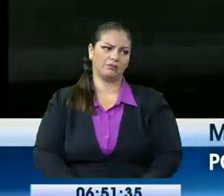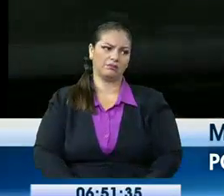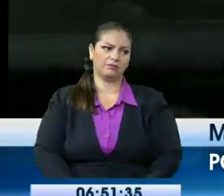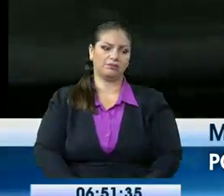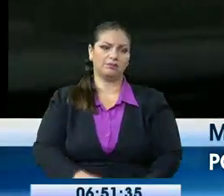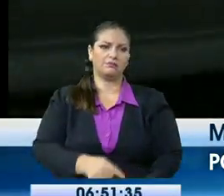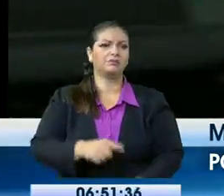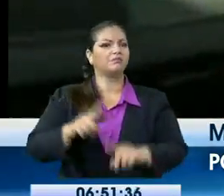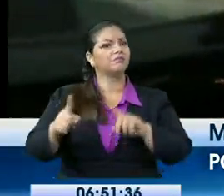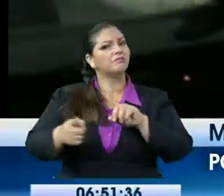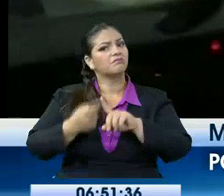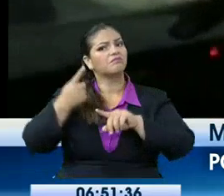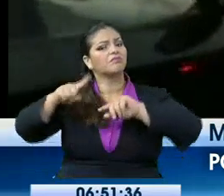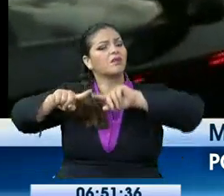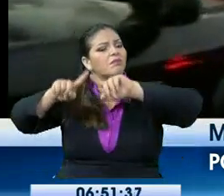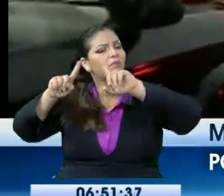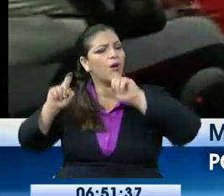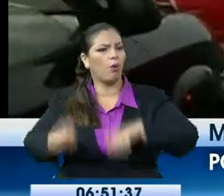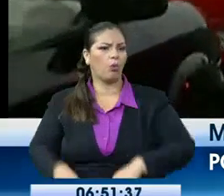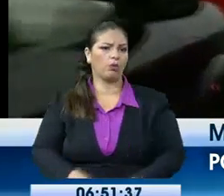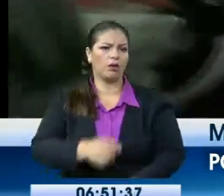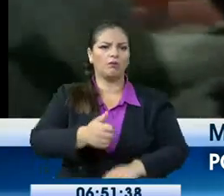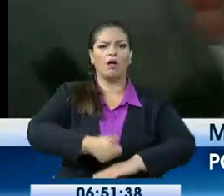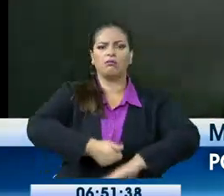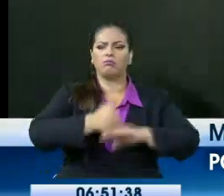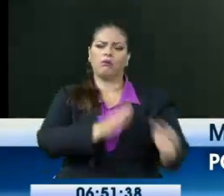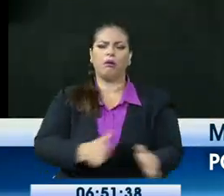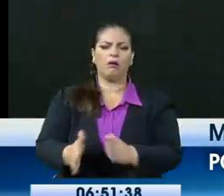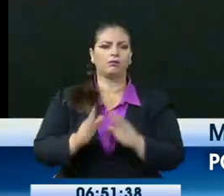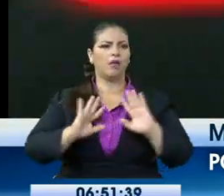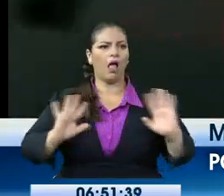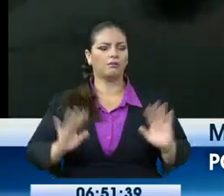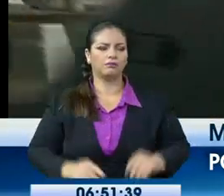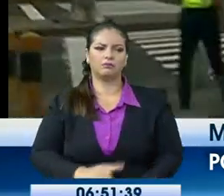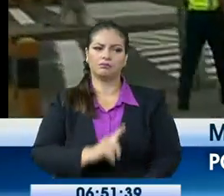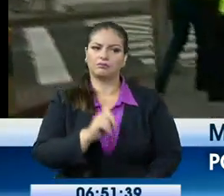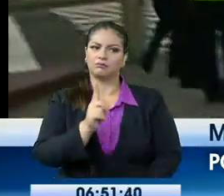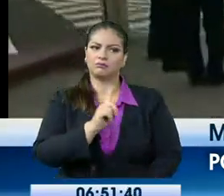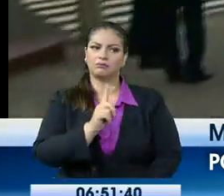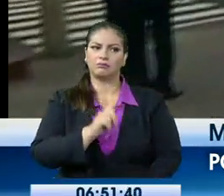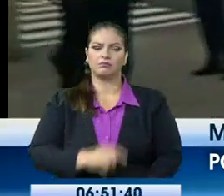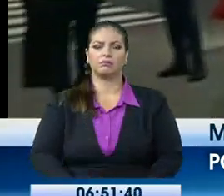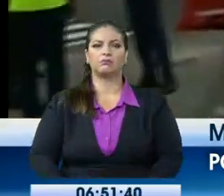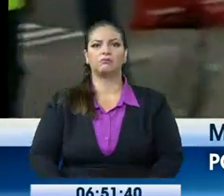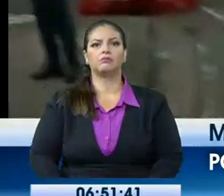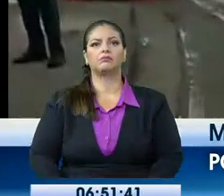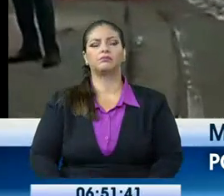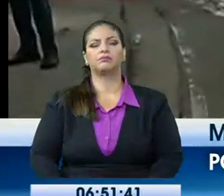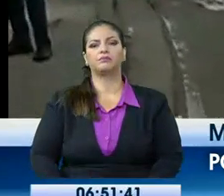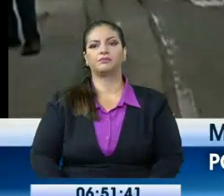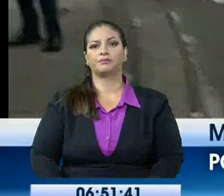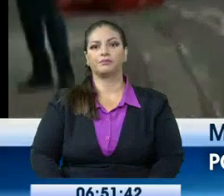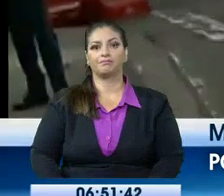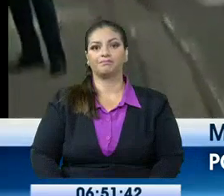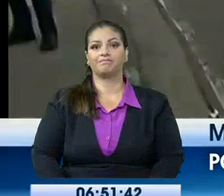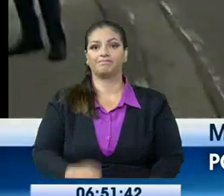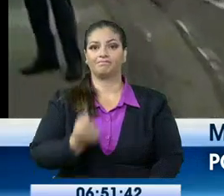parte de los moradores, los habitantes de las ciudadelas El Cóndor y Los Álamos, expresando que no se